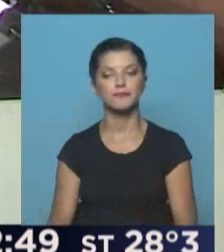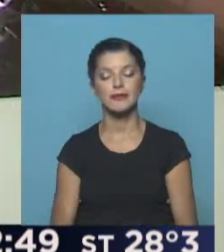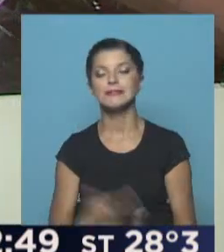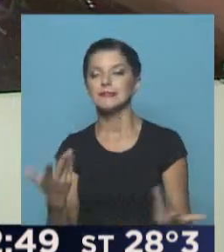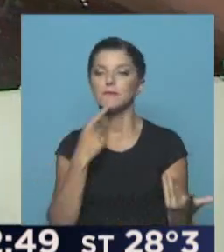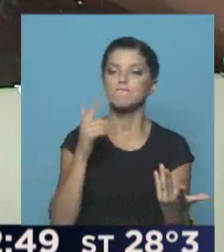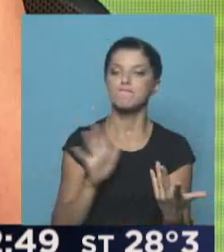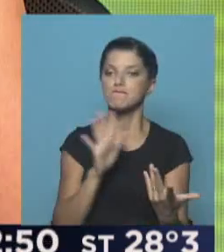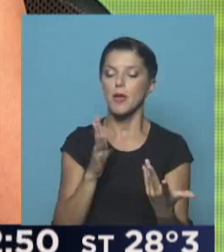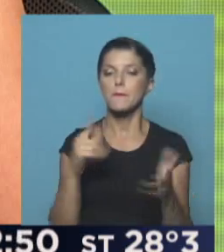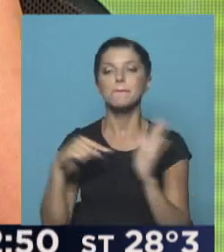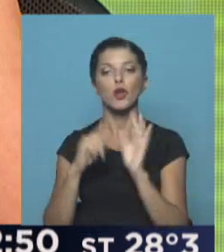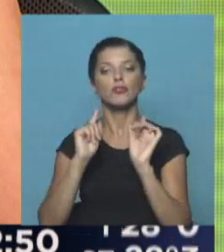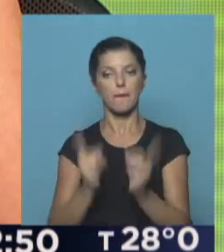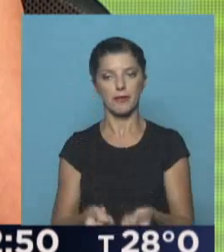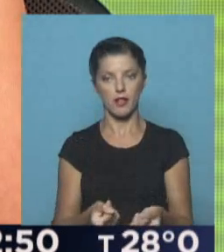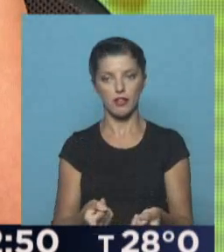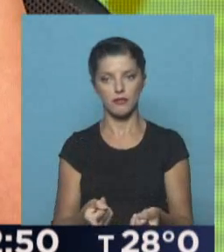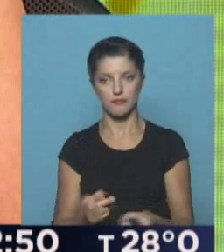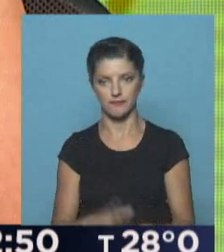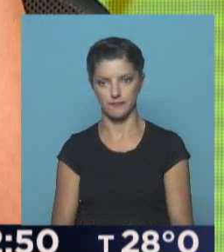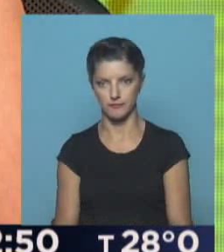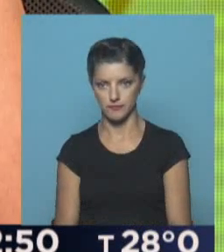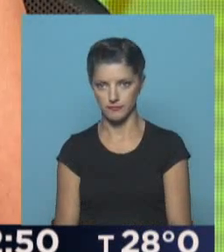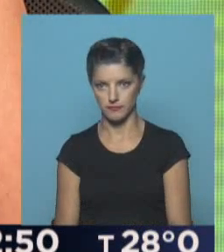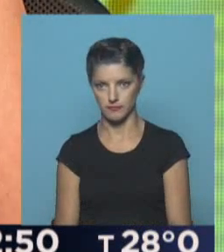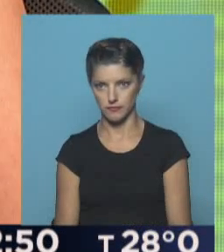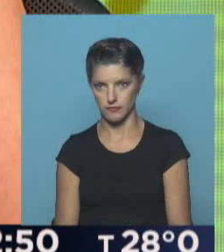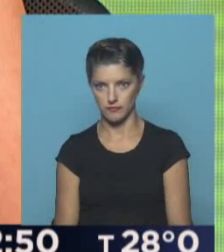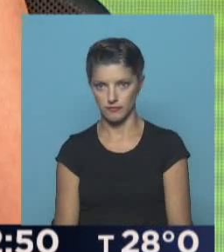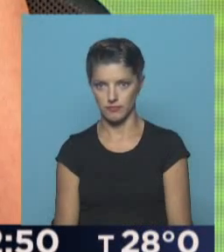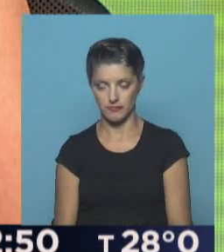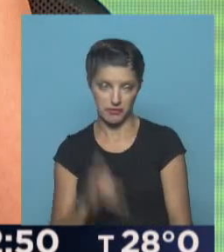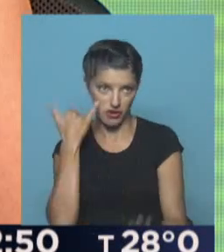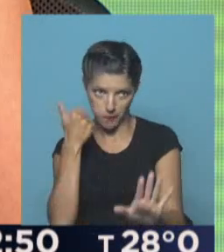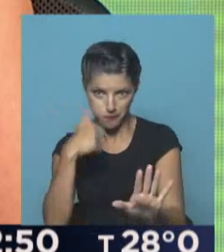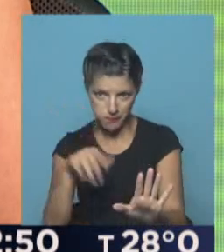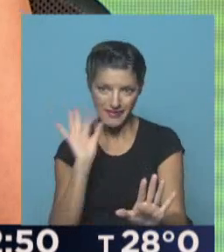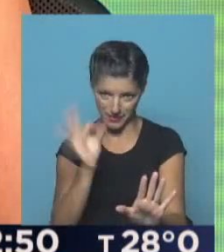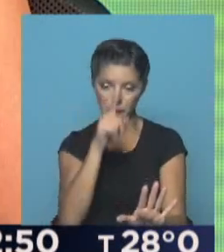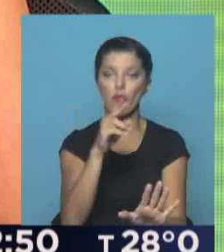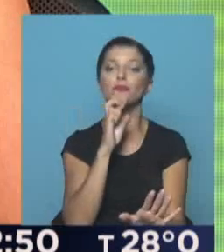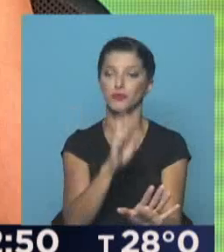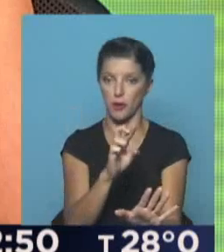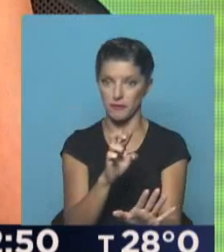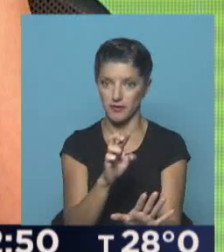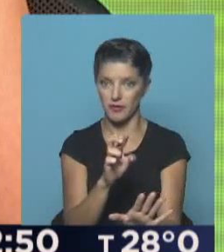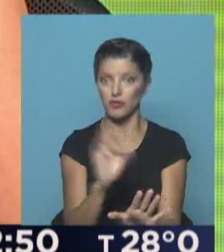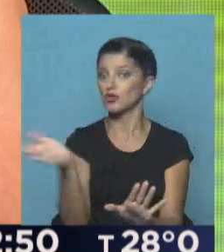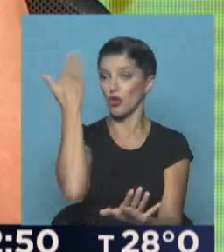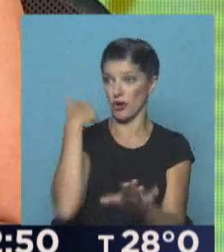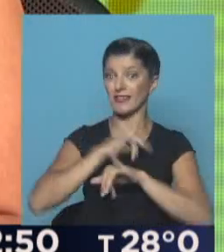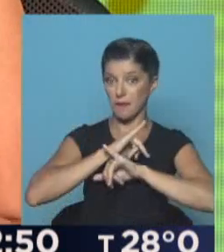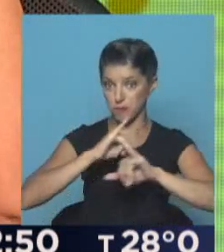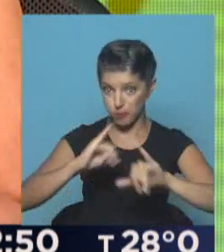incertidumbre, pero al mismo tiempo hay un margen como... Igual la incertidumbre ya se está develando porque se está viendo que Donald Trump está cumpliendo todo lo que iba a decir y